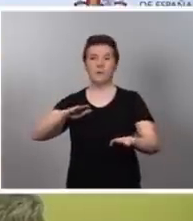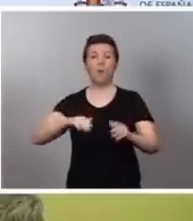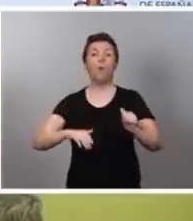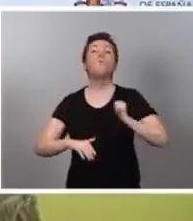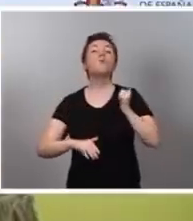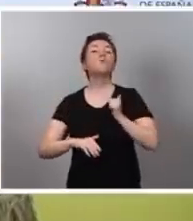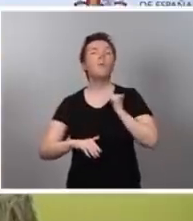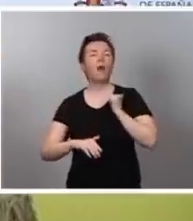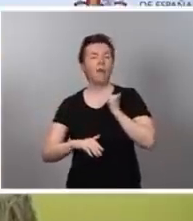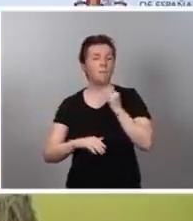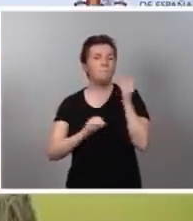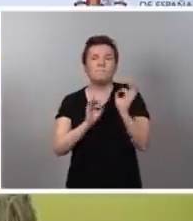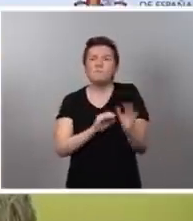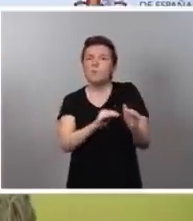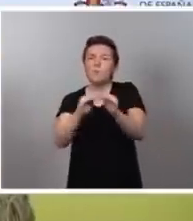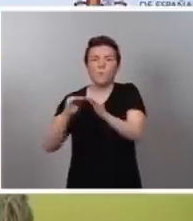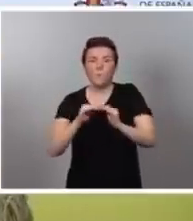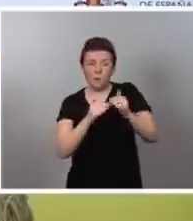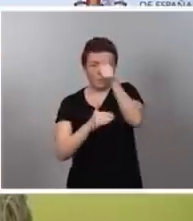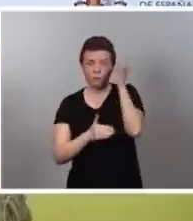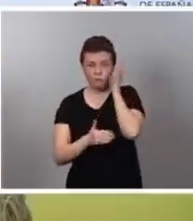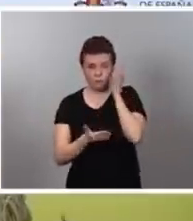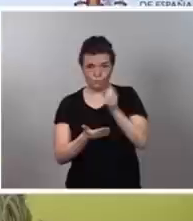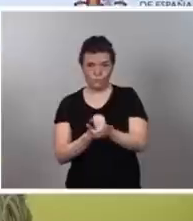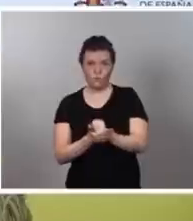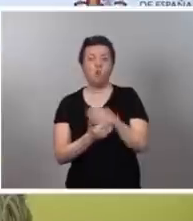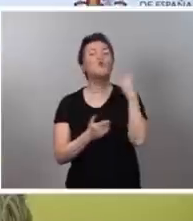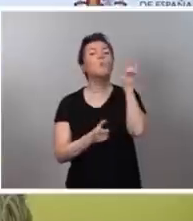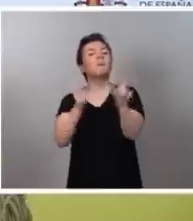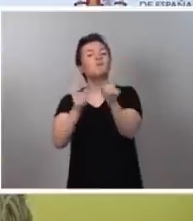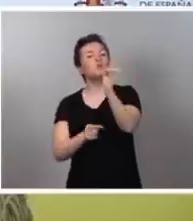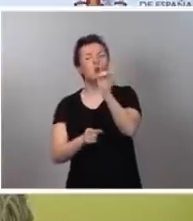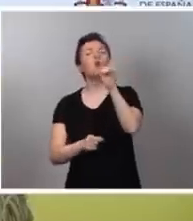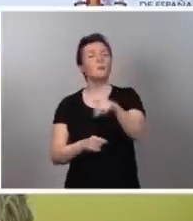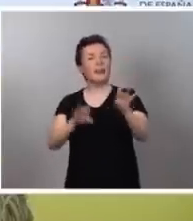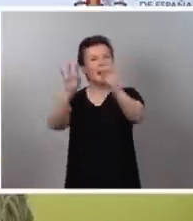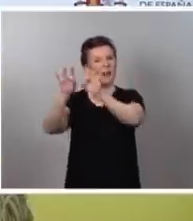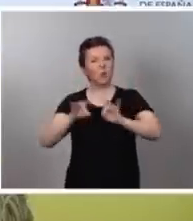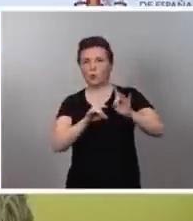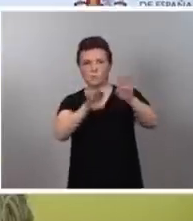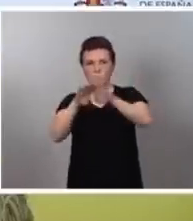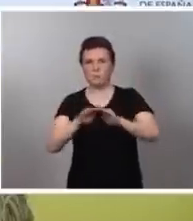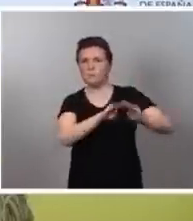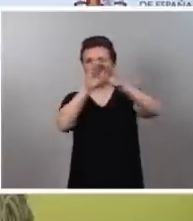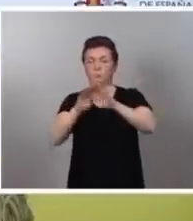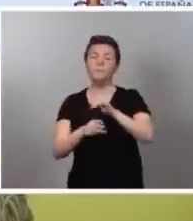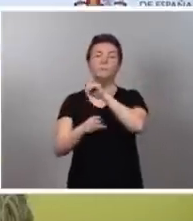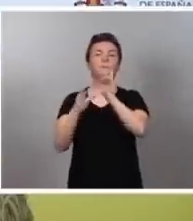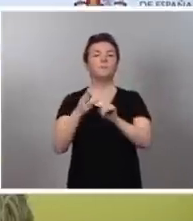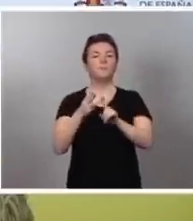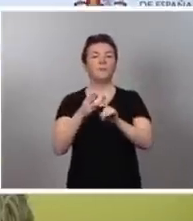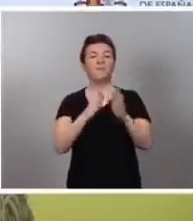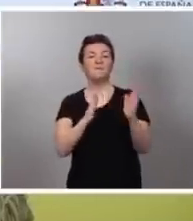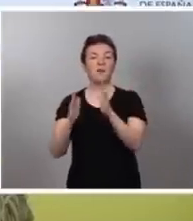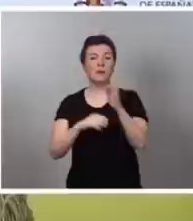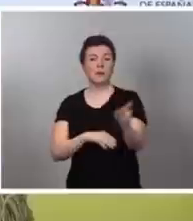En estos momentos, para decidir, hay que recordar que es esta alarma no práctico el confinamiento, con lo cual tienes que entrar a una segunda derivada, que es si